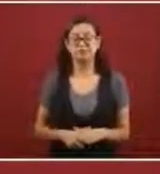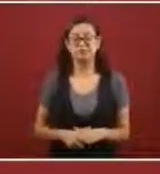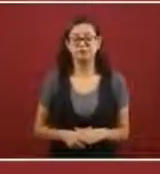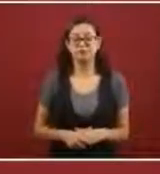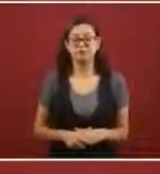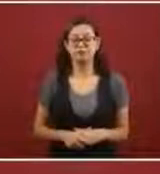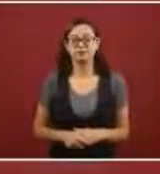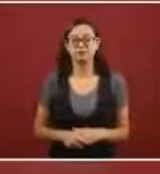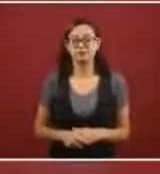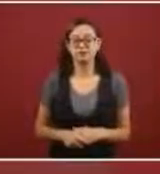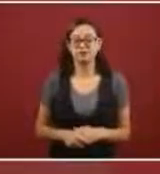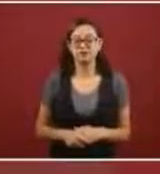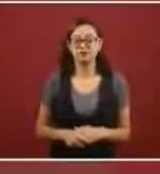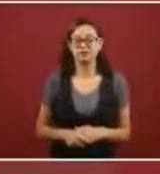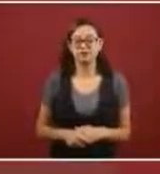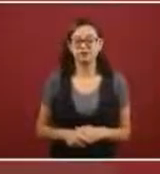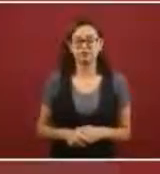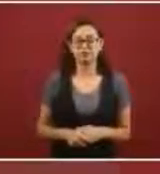sector privado,